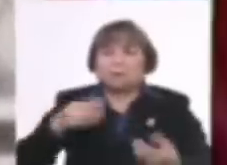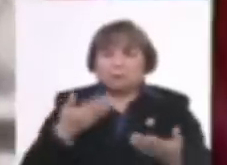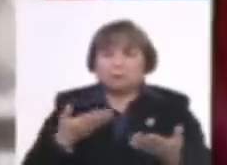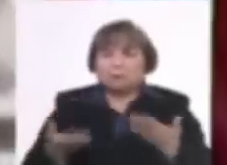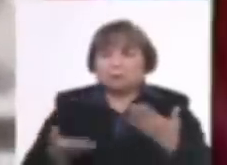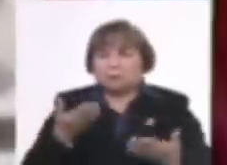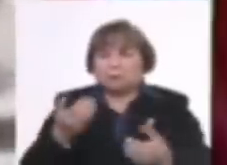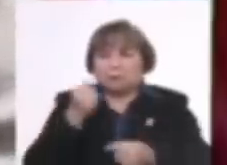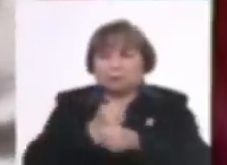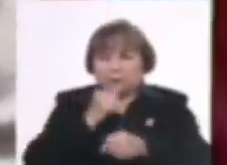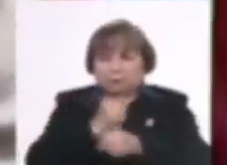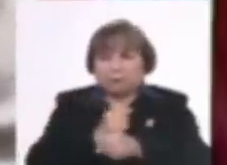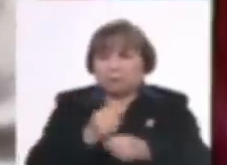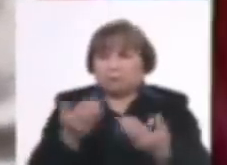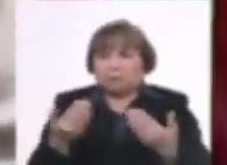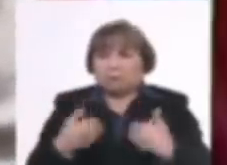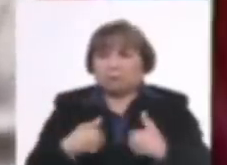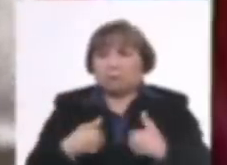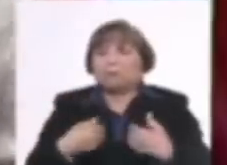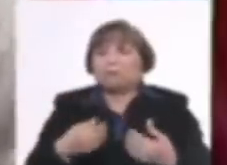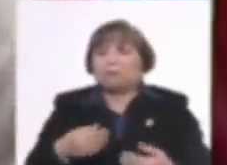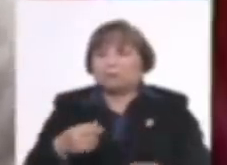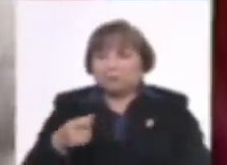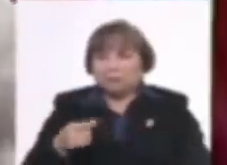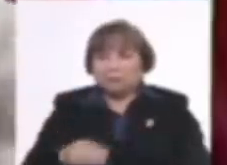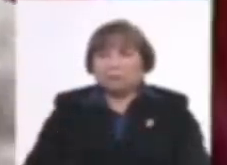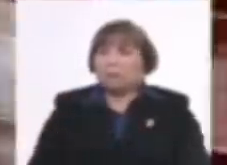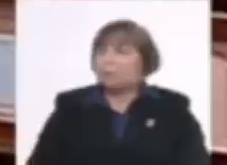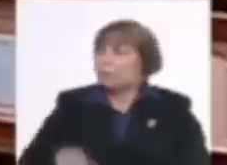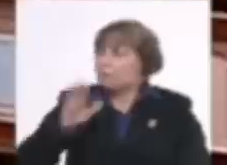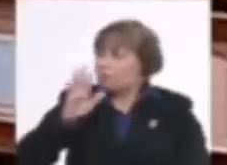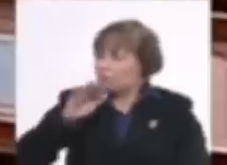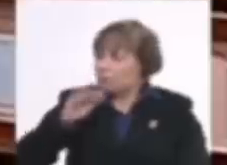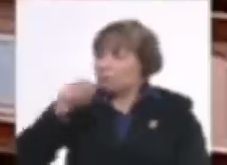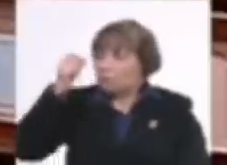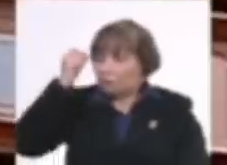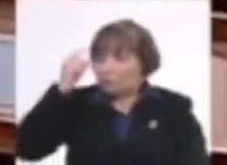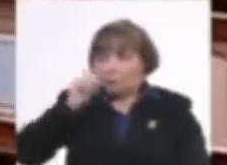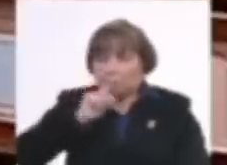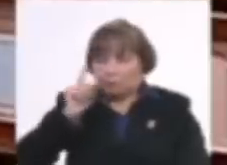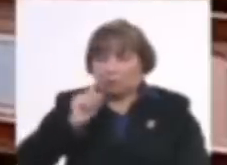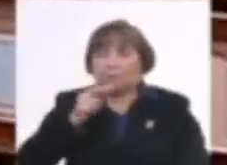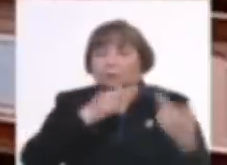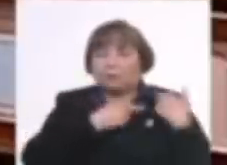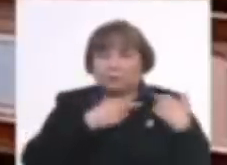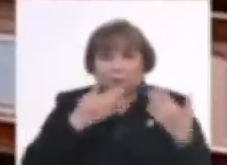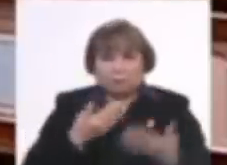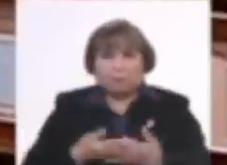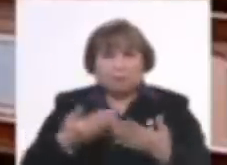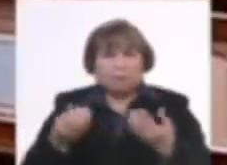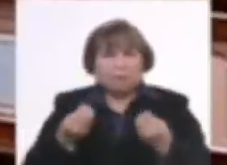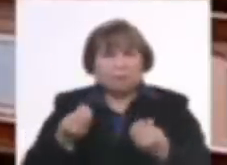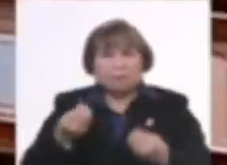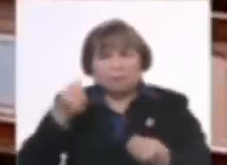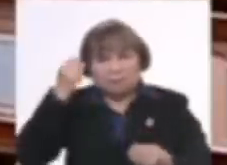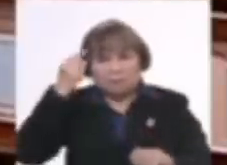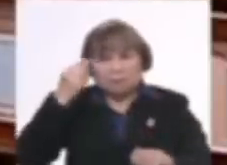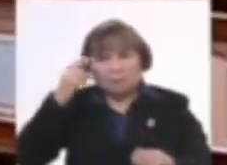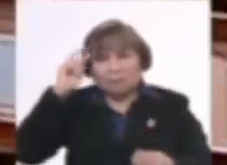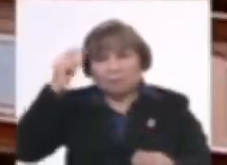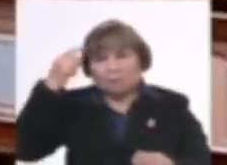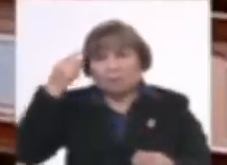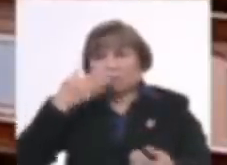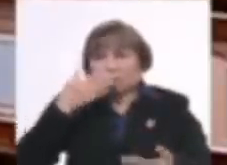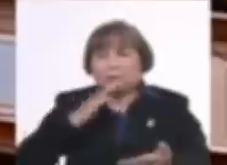Yo estoy trabajando, no me corresponde. Okay, entonces, usted sabe que no le corresponde, pero entonces entendimos mal